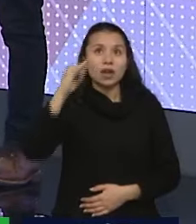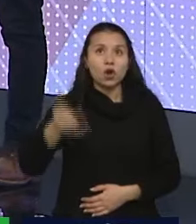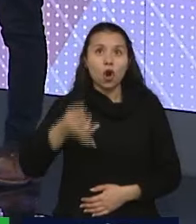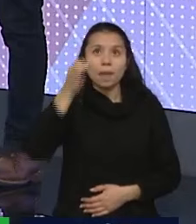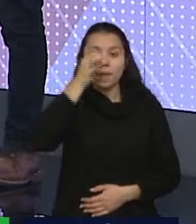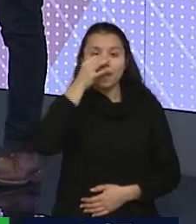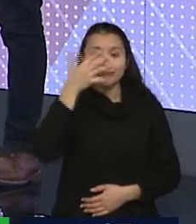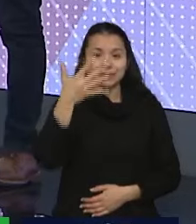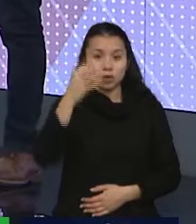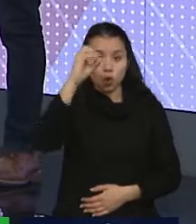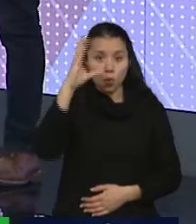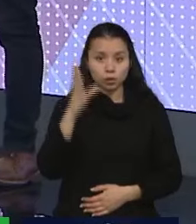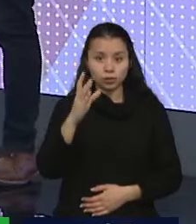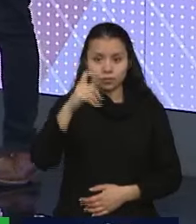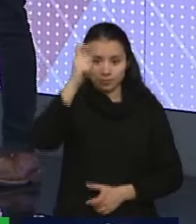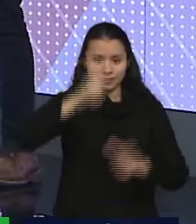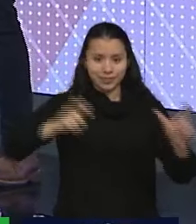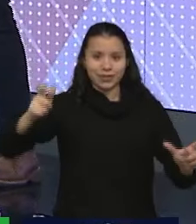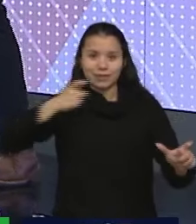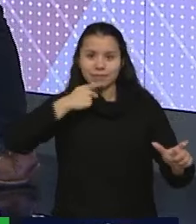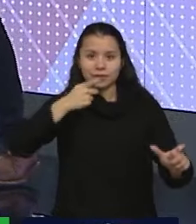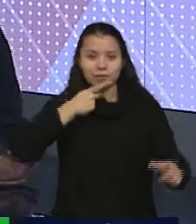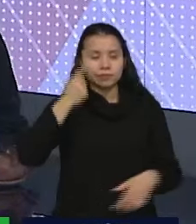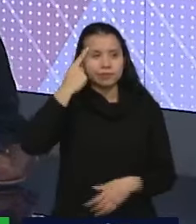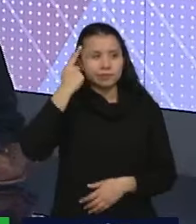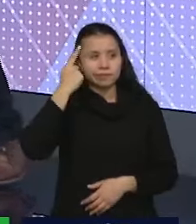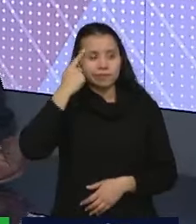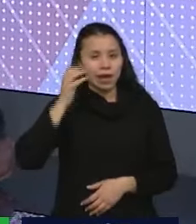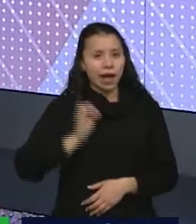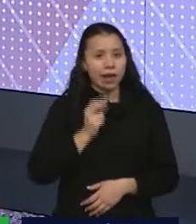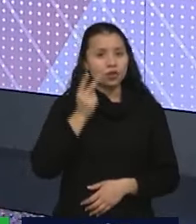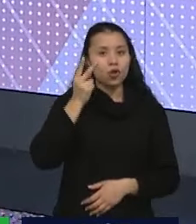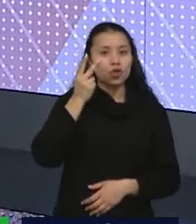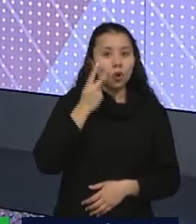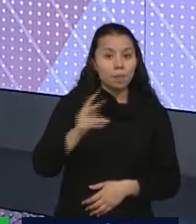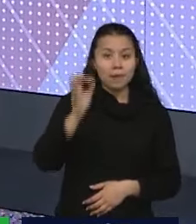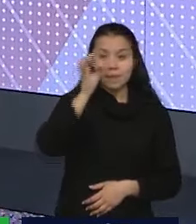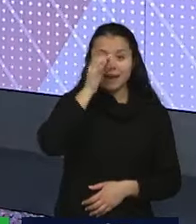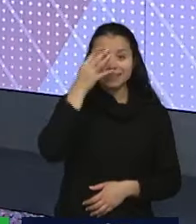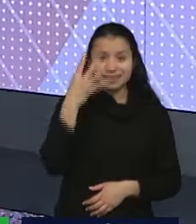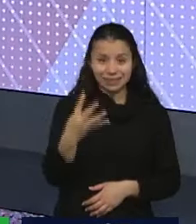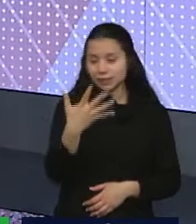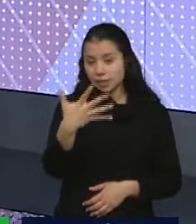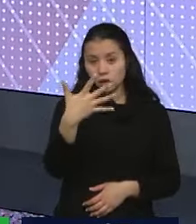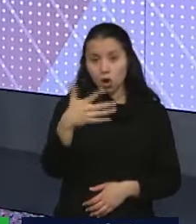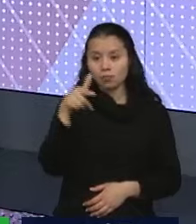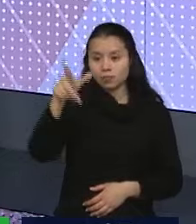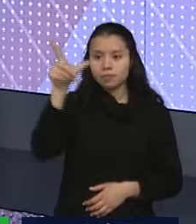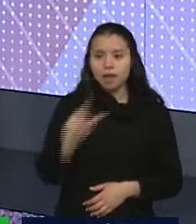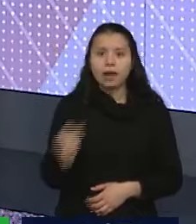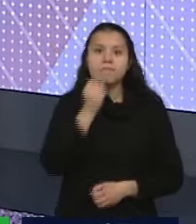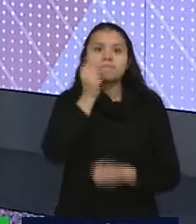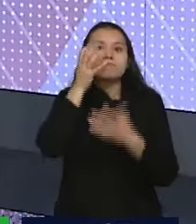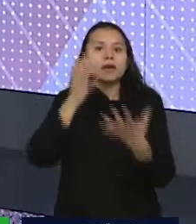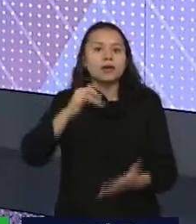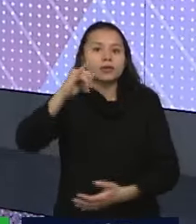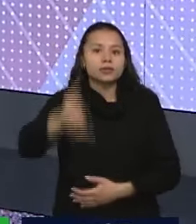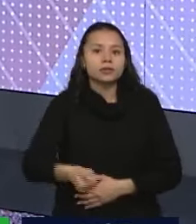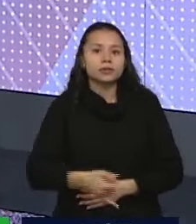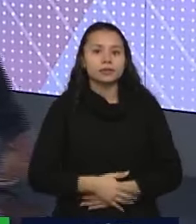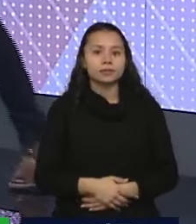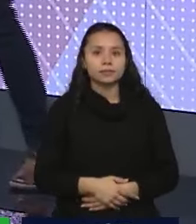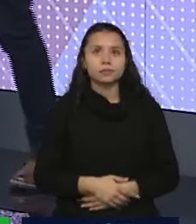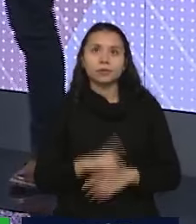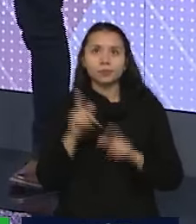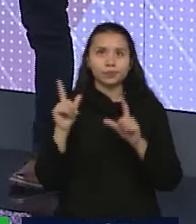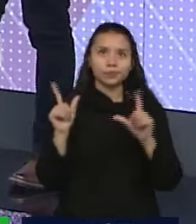46.25% de los mendocinos que entiende que el 2025 va a estar mejor económicamente el país. Pasemos a la siguiente.